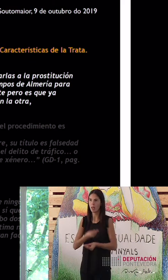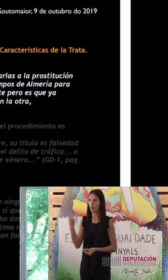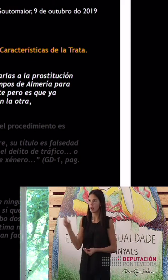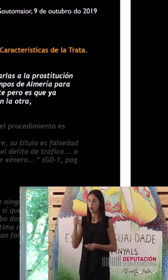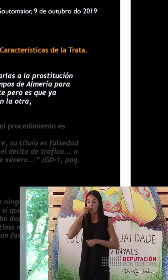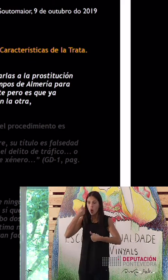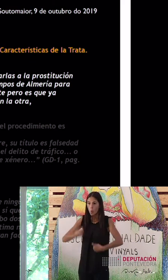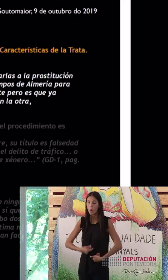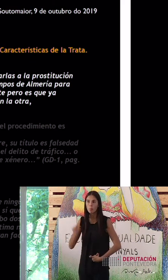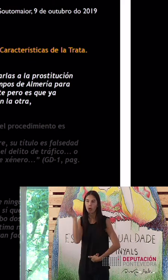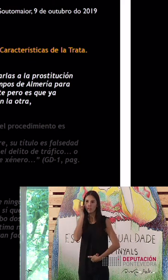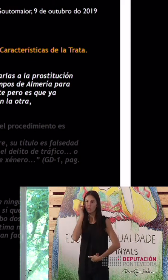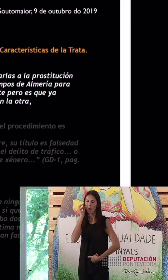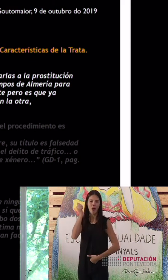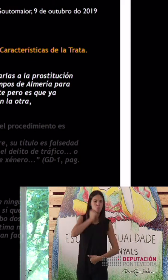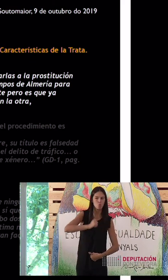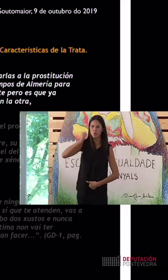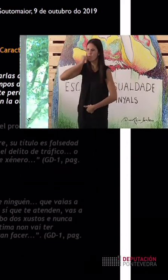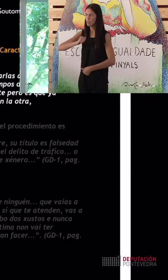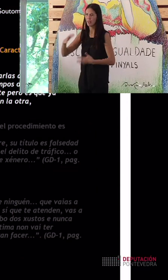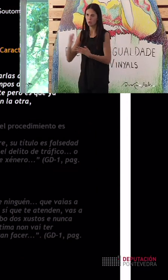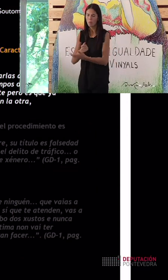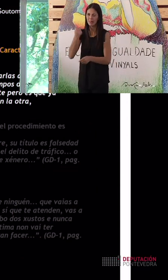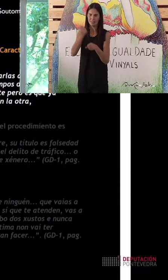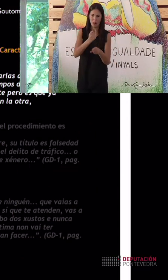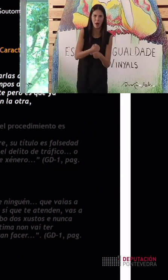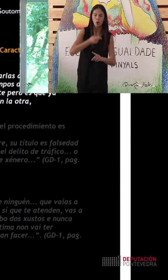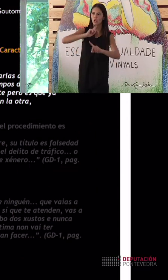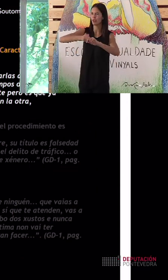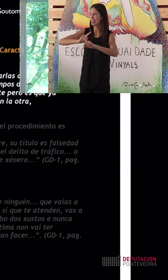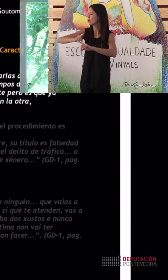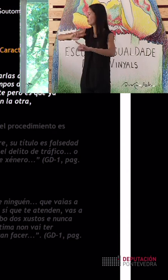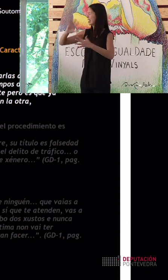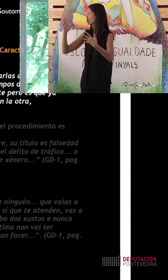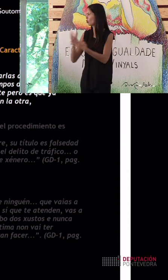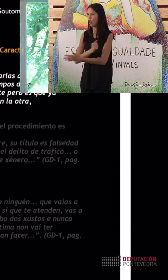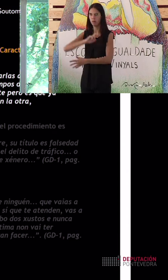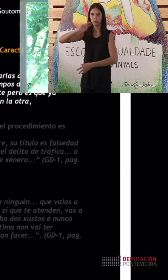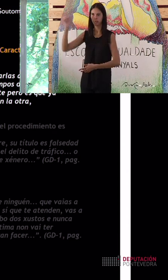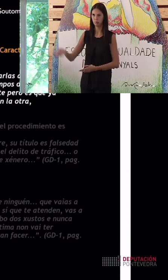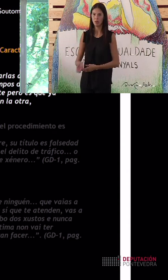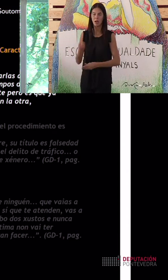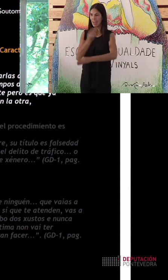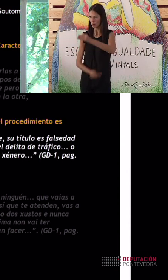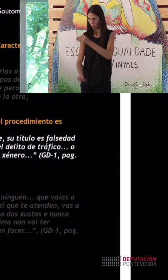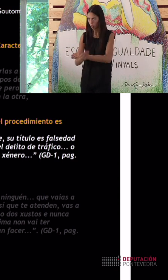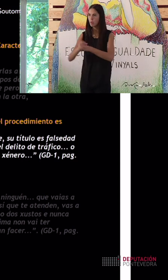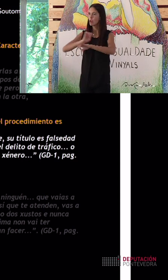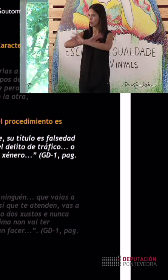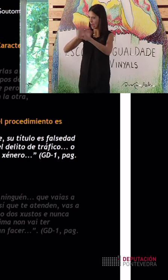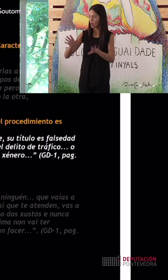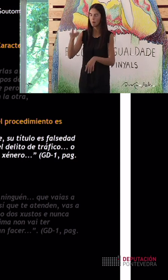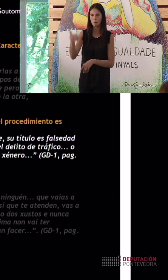os corpos das mulleres. Para o traballo, para o sexo, para todo. Para todo que se poda. Na reproducción, evidentemente, e